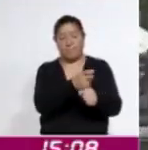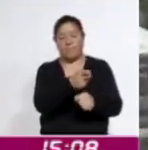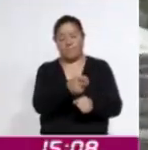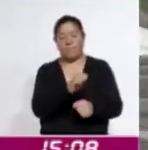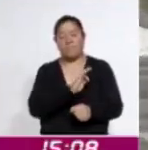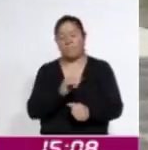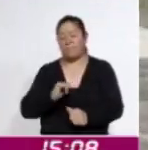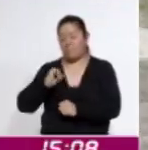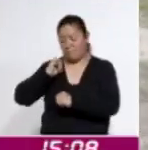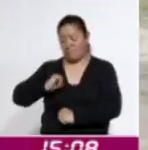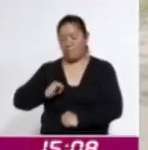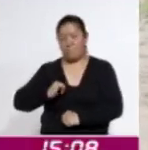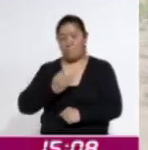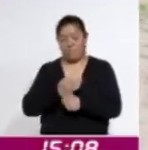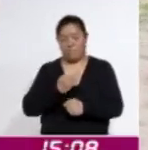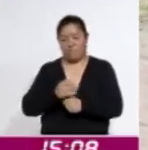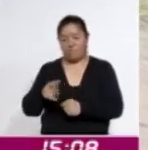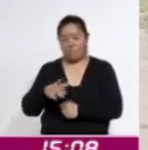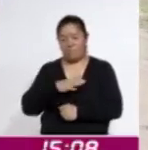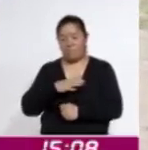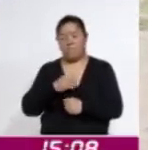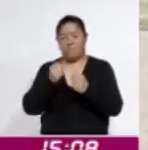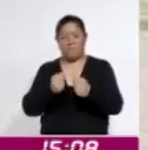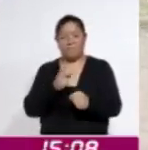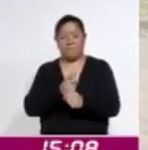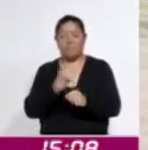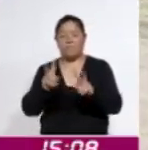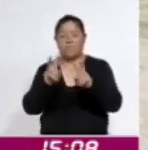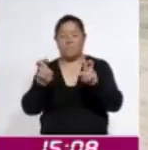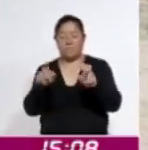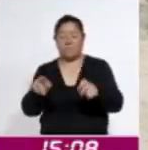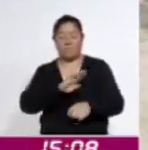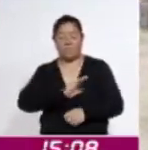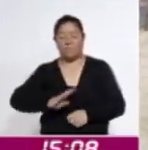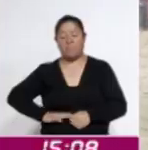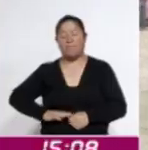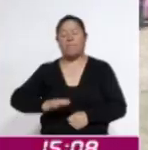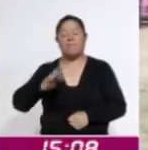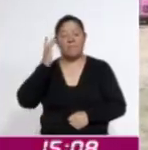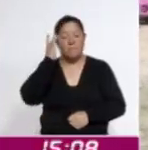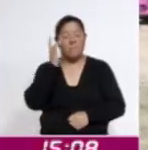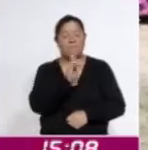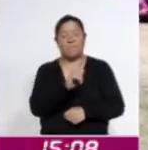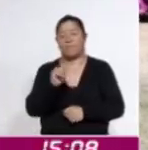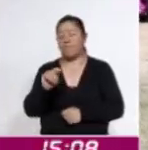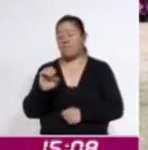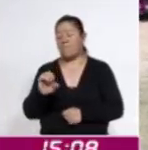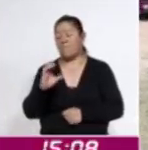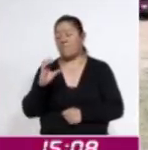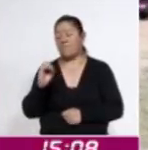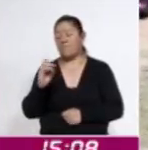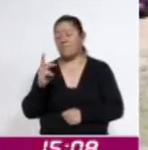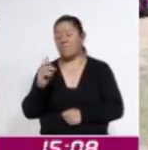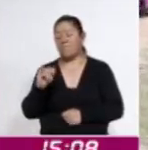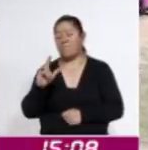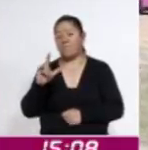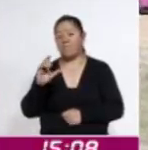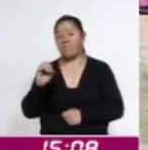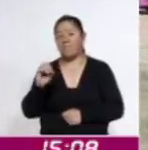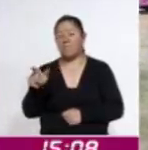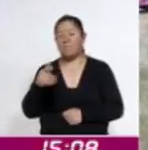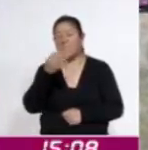de manera temporal las tareas de seguridad en el municipio de San Lucas Tecopilco, donde próximamente habrá